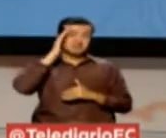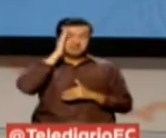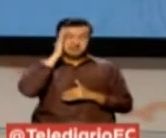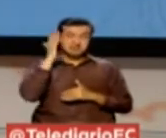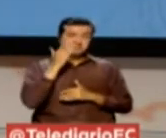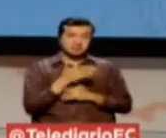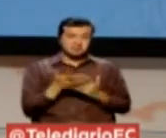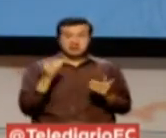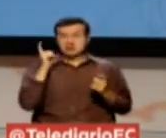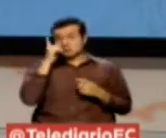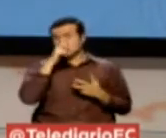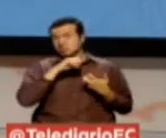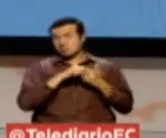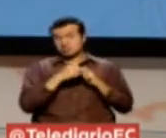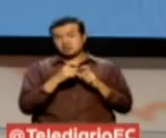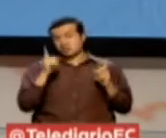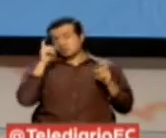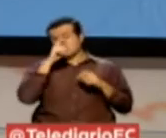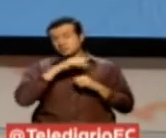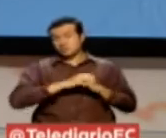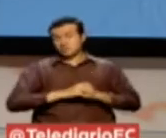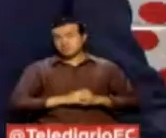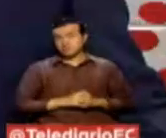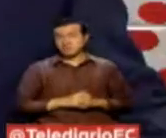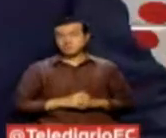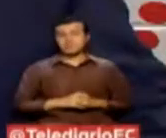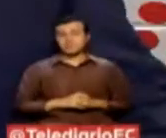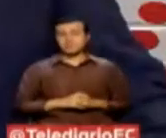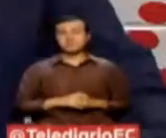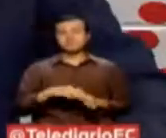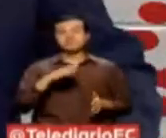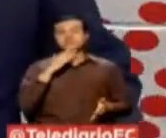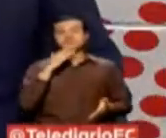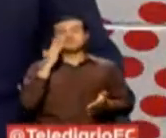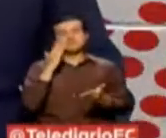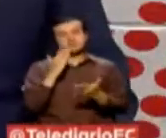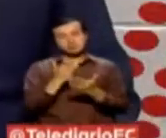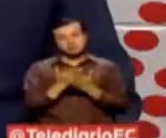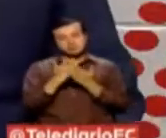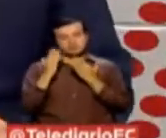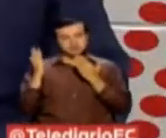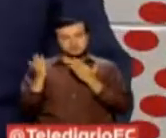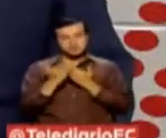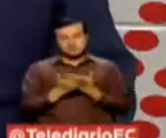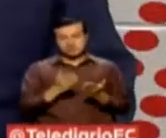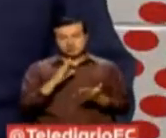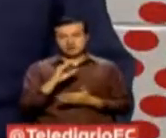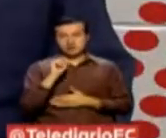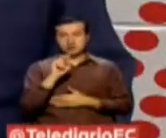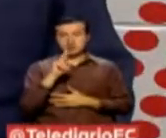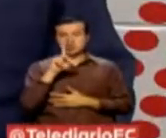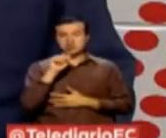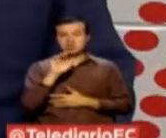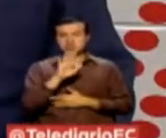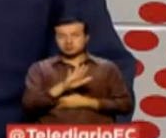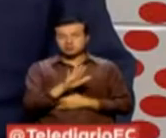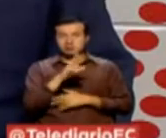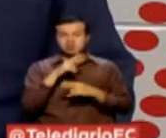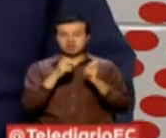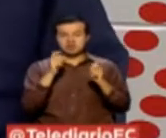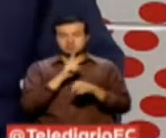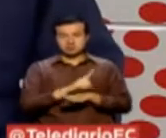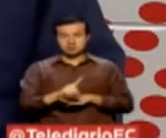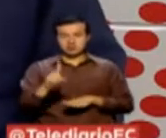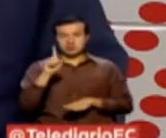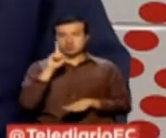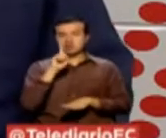bastante complicado, bastante difícil. Gracias por aceptar la invitación esta mañana, Carlos Mosquera, cirujano, exdirector